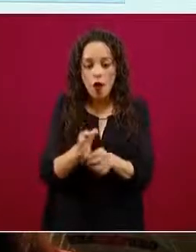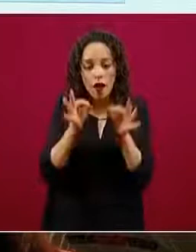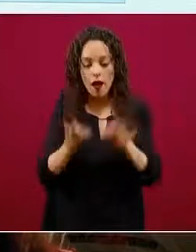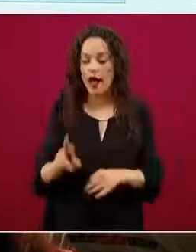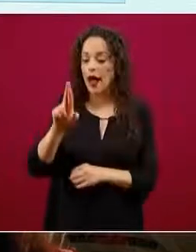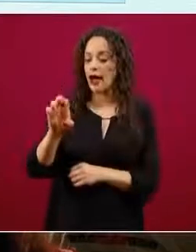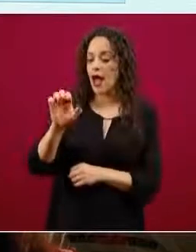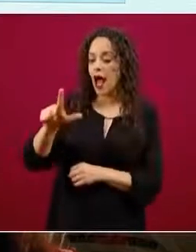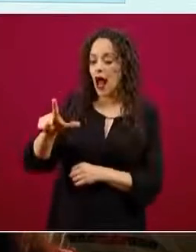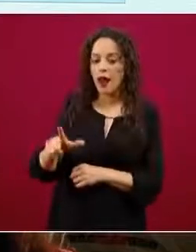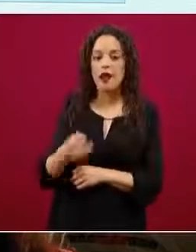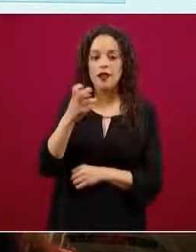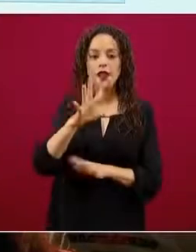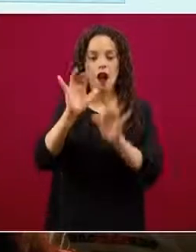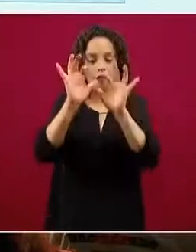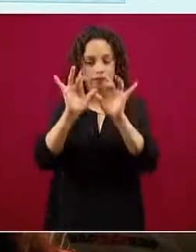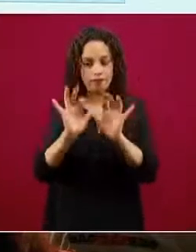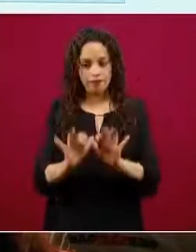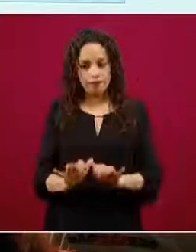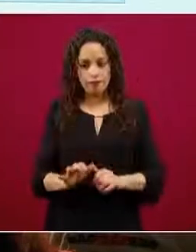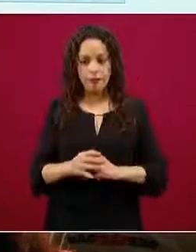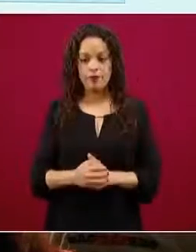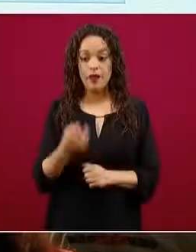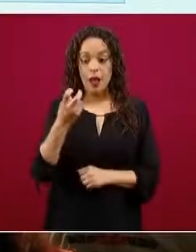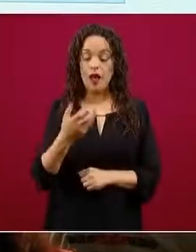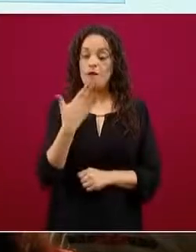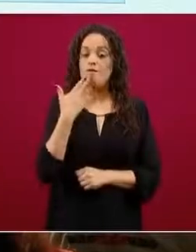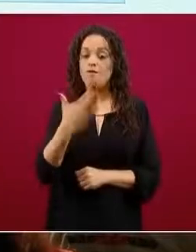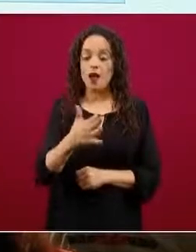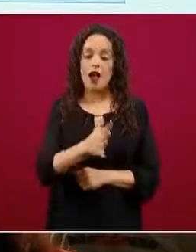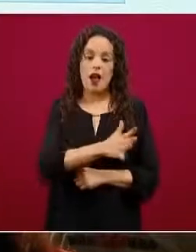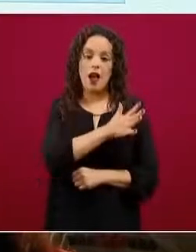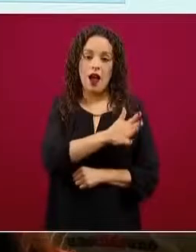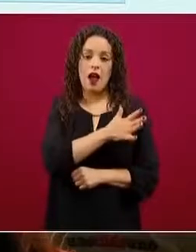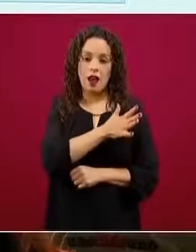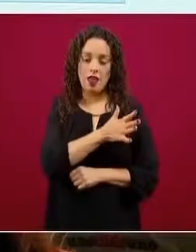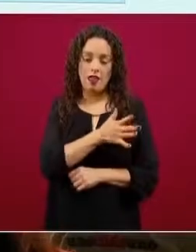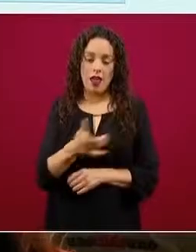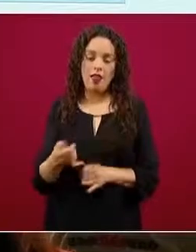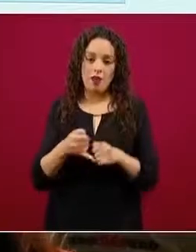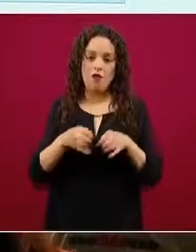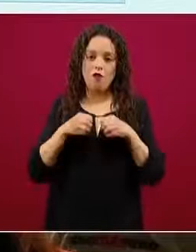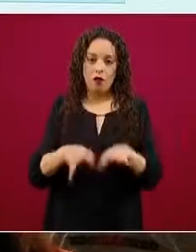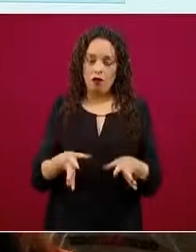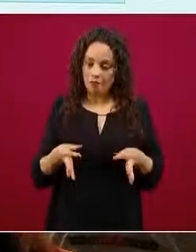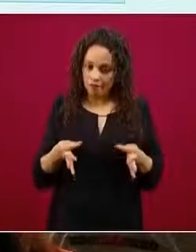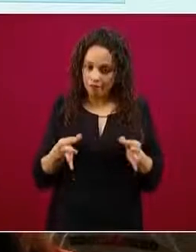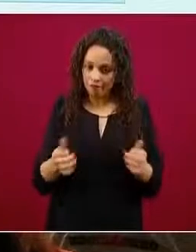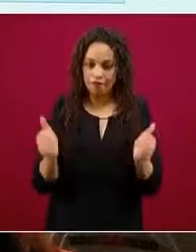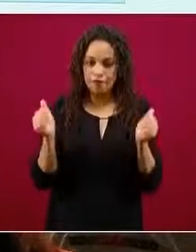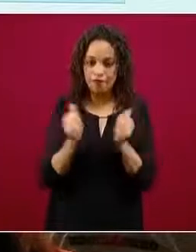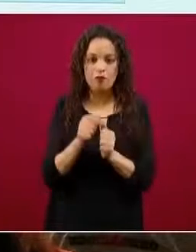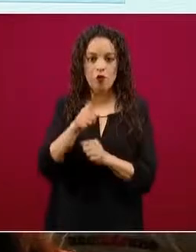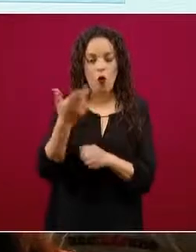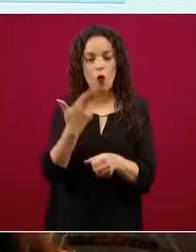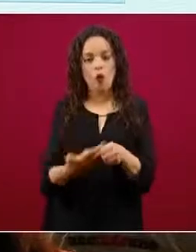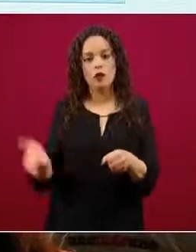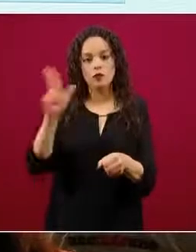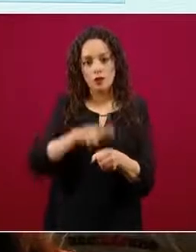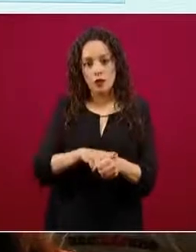negativa. Y bueno, eso nos da pues información de calidad de los hospitales, por supuesto que es un informe de productividad con el censo de